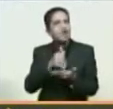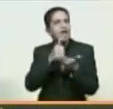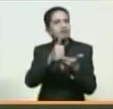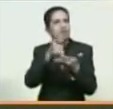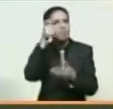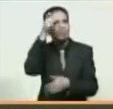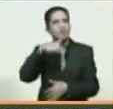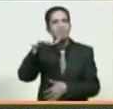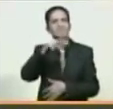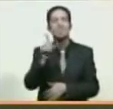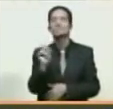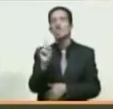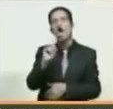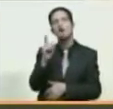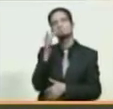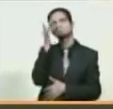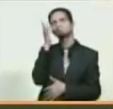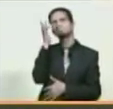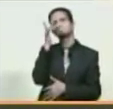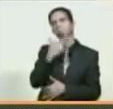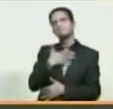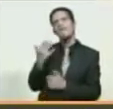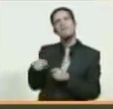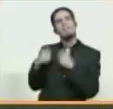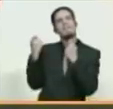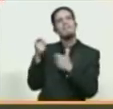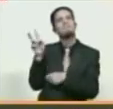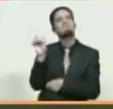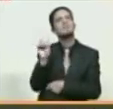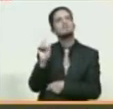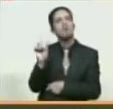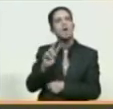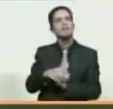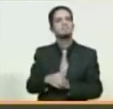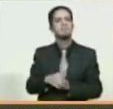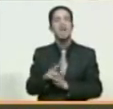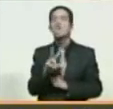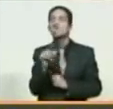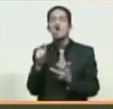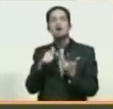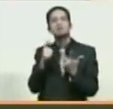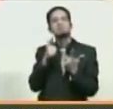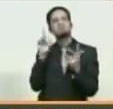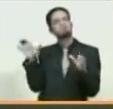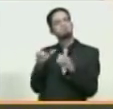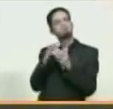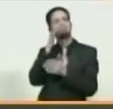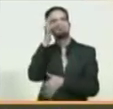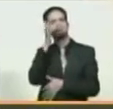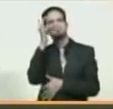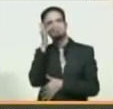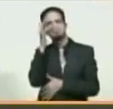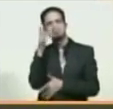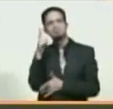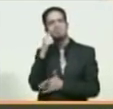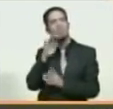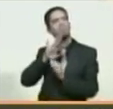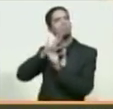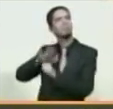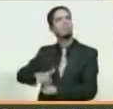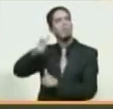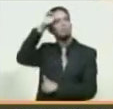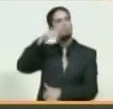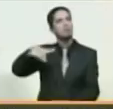las élites que quieren destruir a nuestra patria, no para las oligarquías que le hacen la guerra económica al